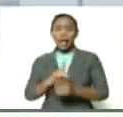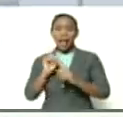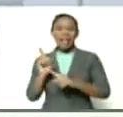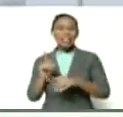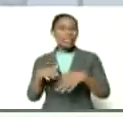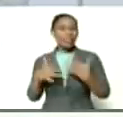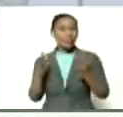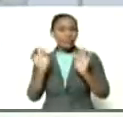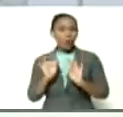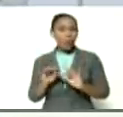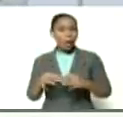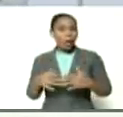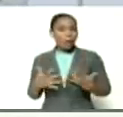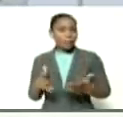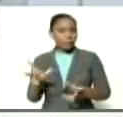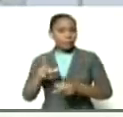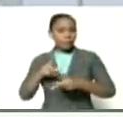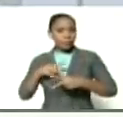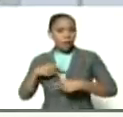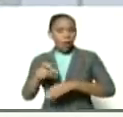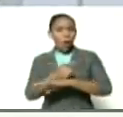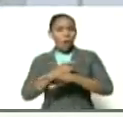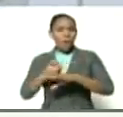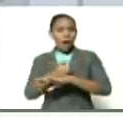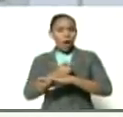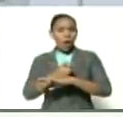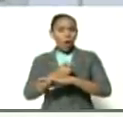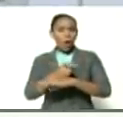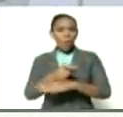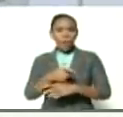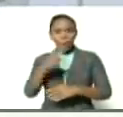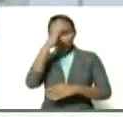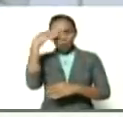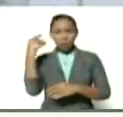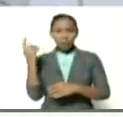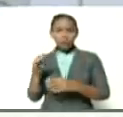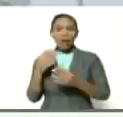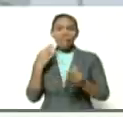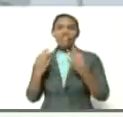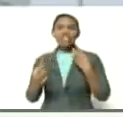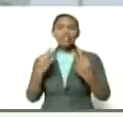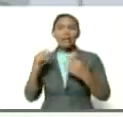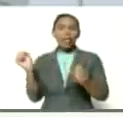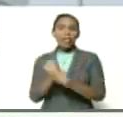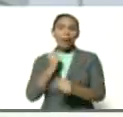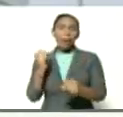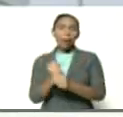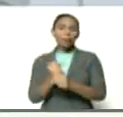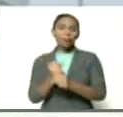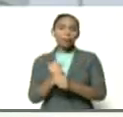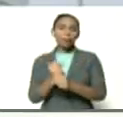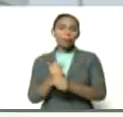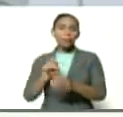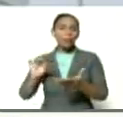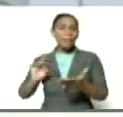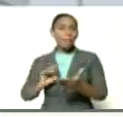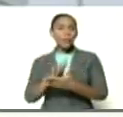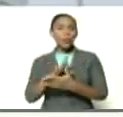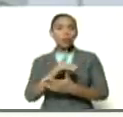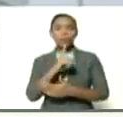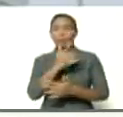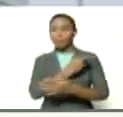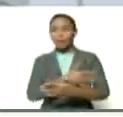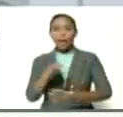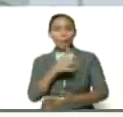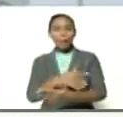las medidas adoptadas por el gobierno de Jair Bolsonaro? Flexibilización en el trabajo, despido de cientos de